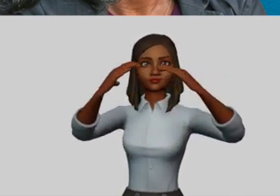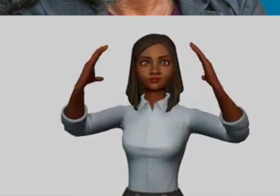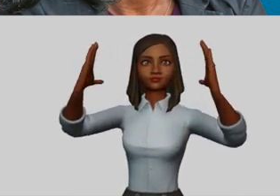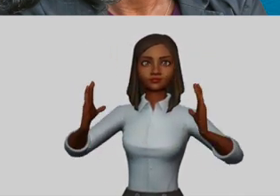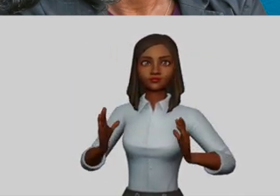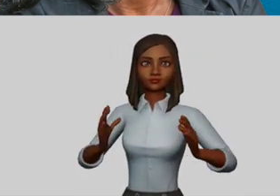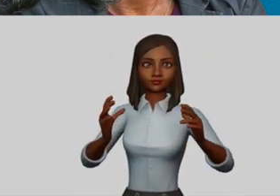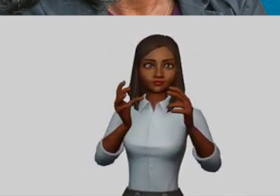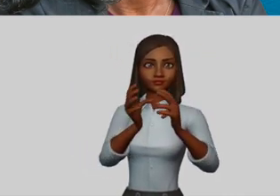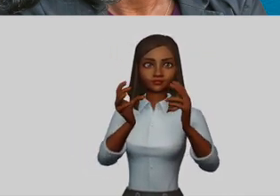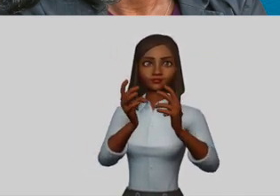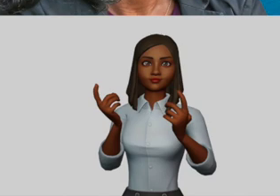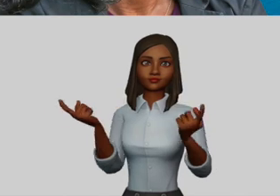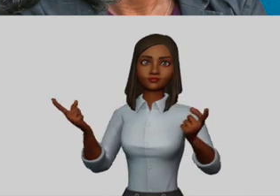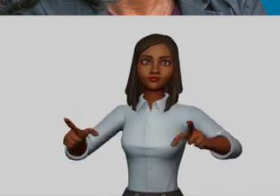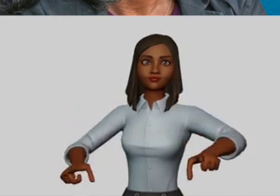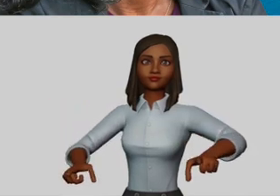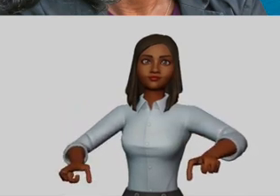tener